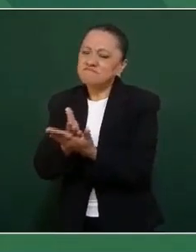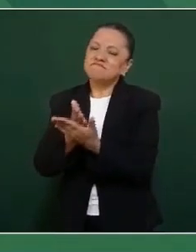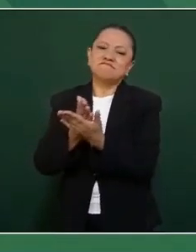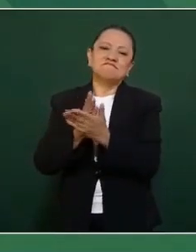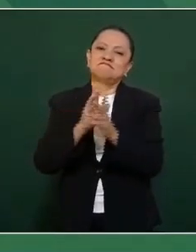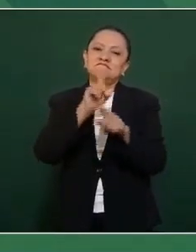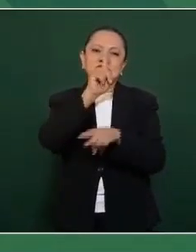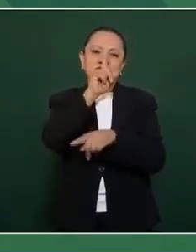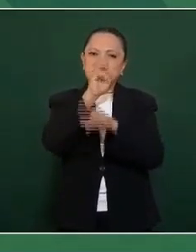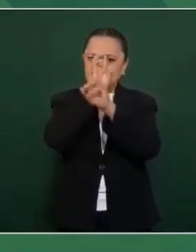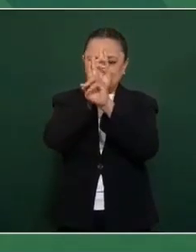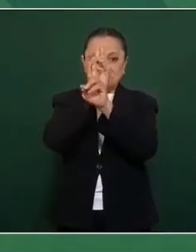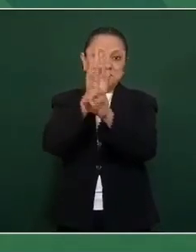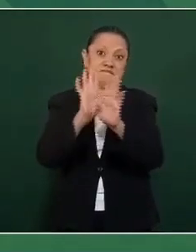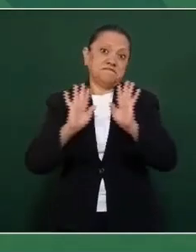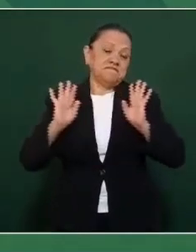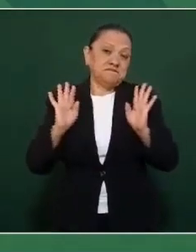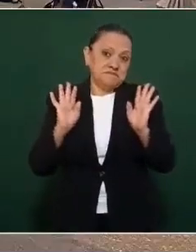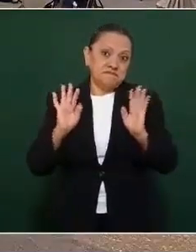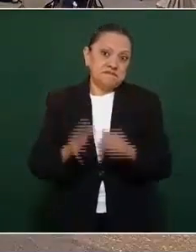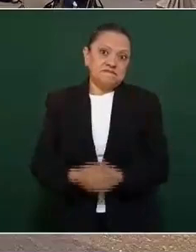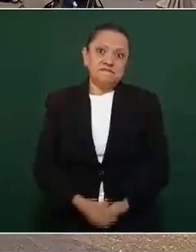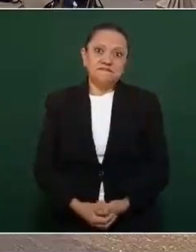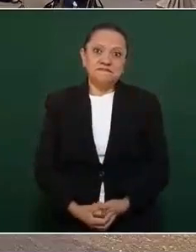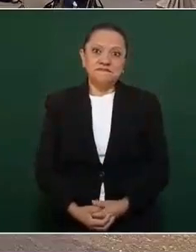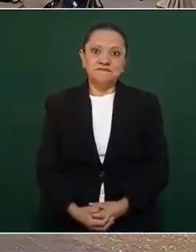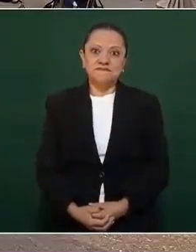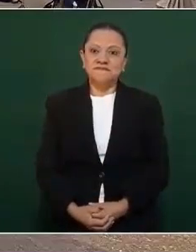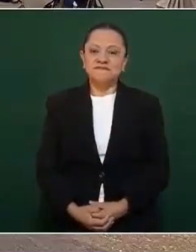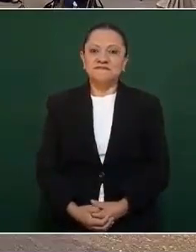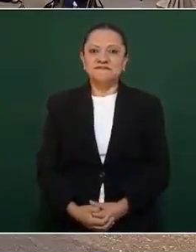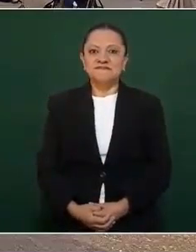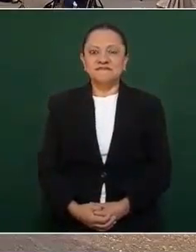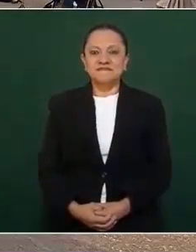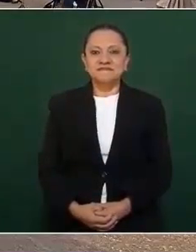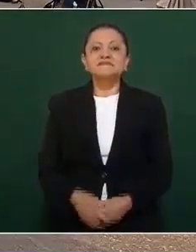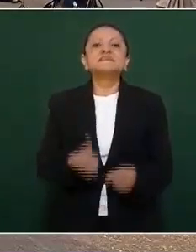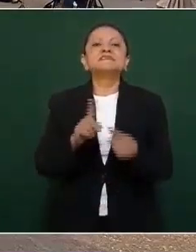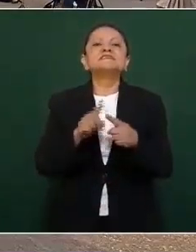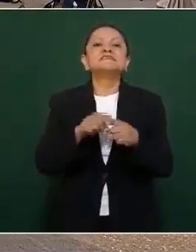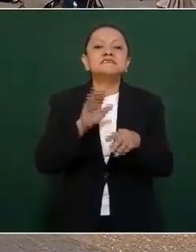¿Quién sigue?